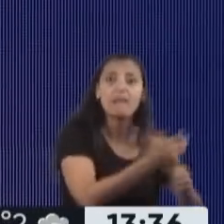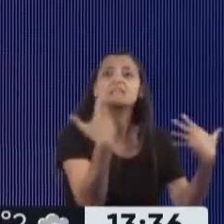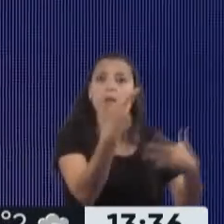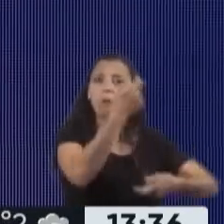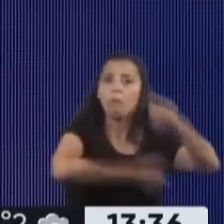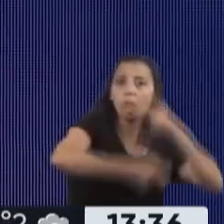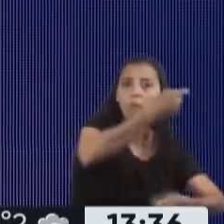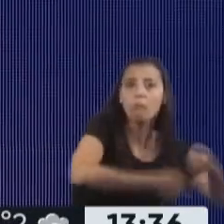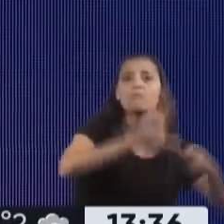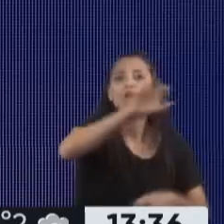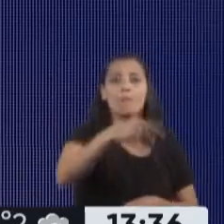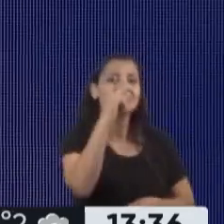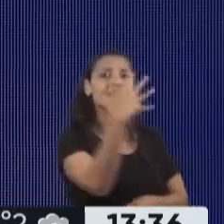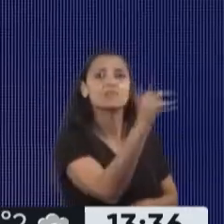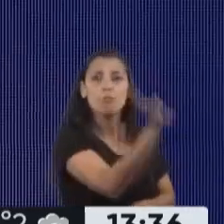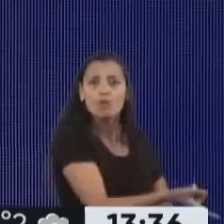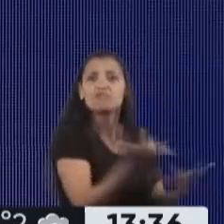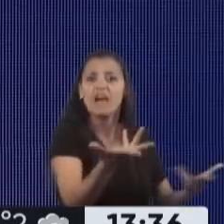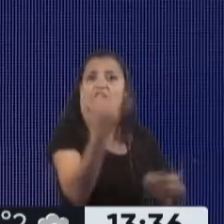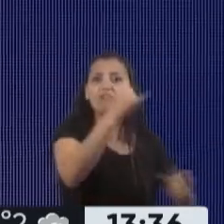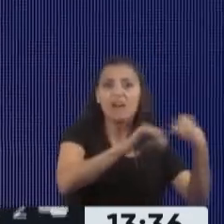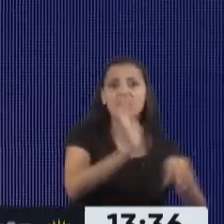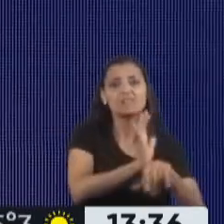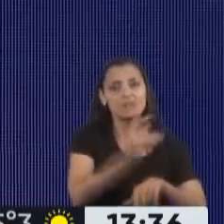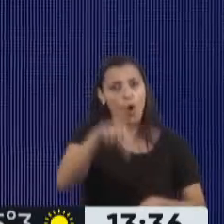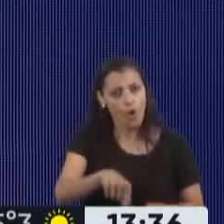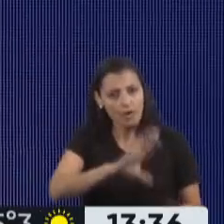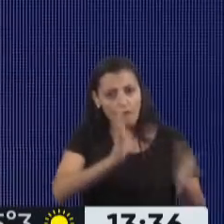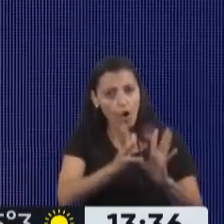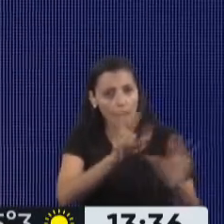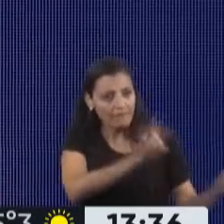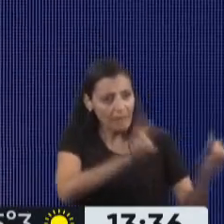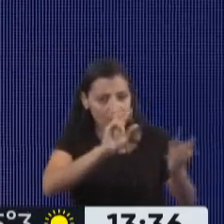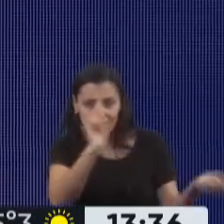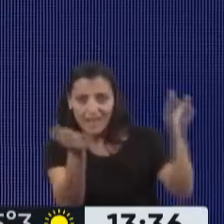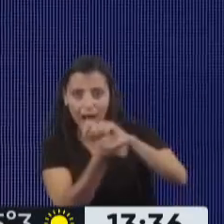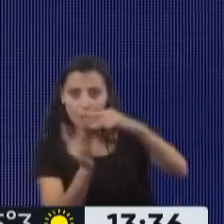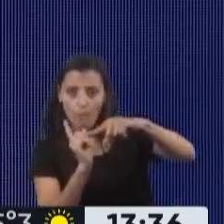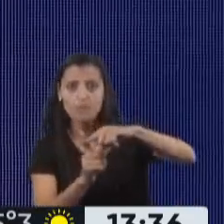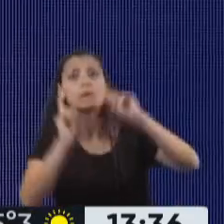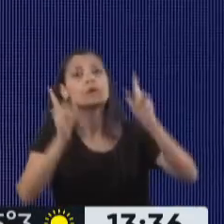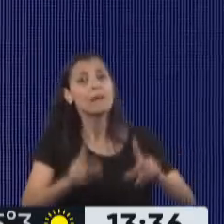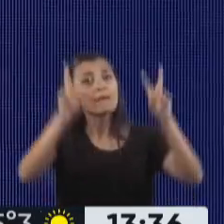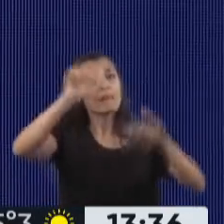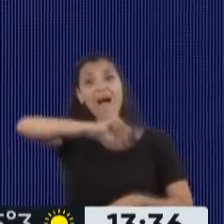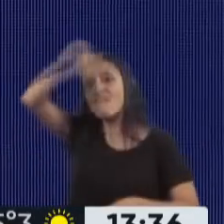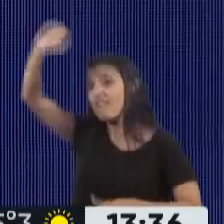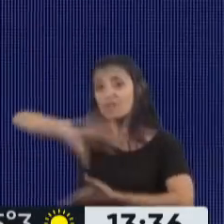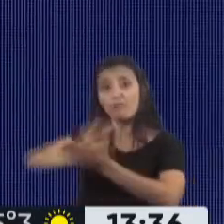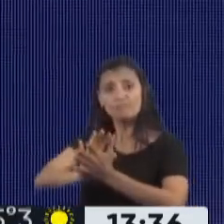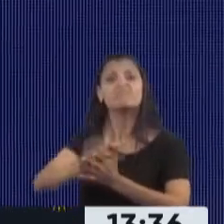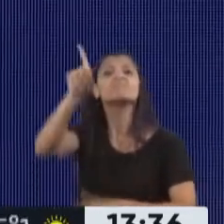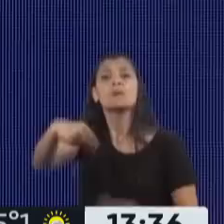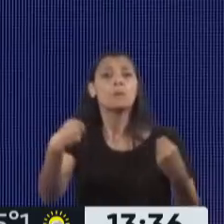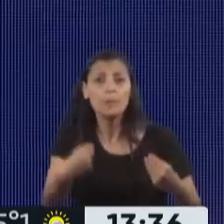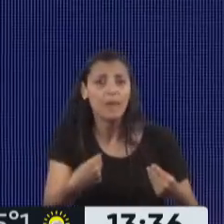local al 5,75. No solamente eso, sino también que la eliminación de la inflación lo que hace es que